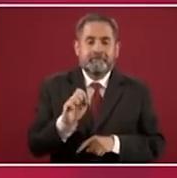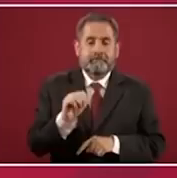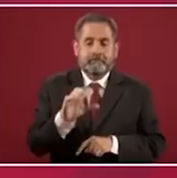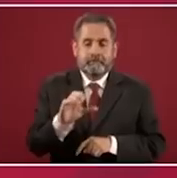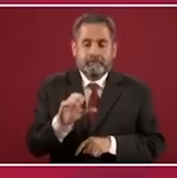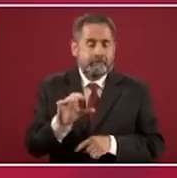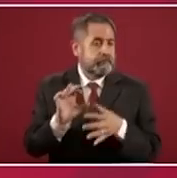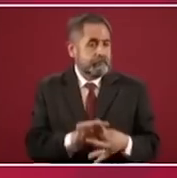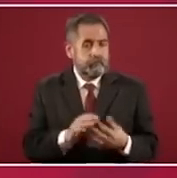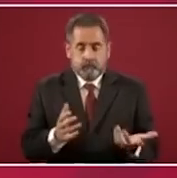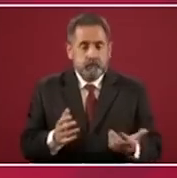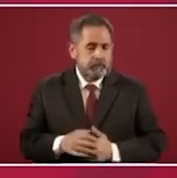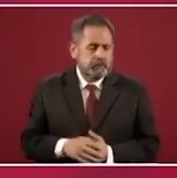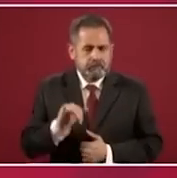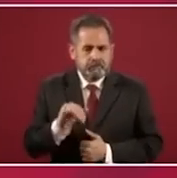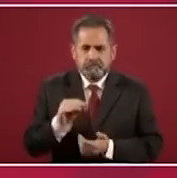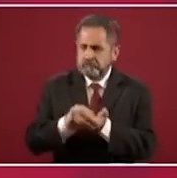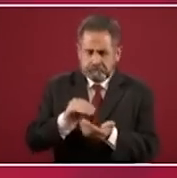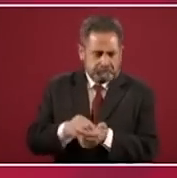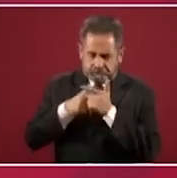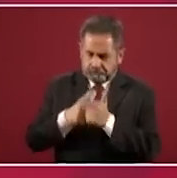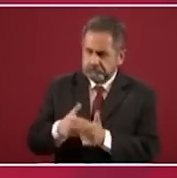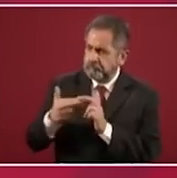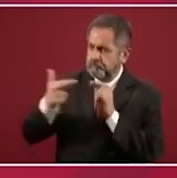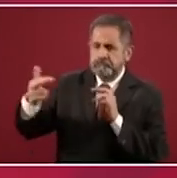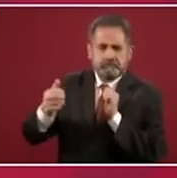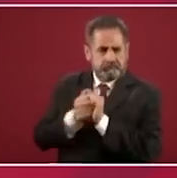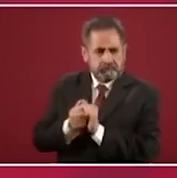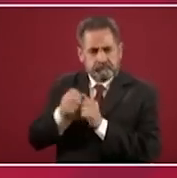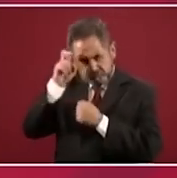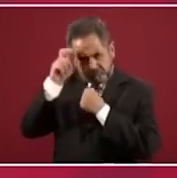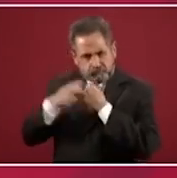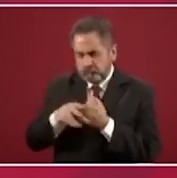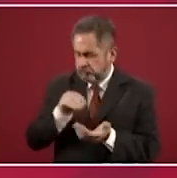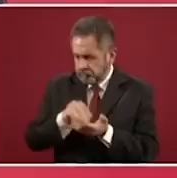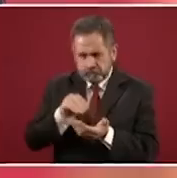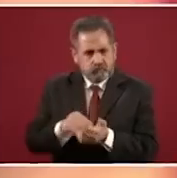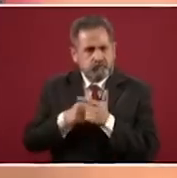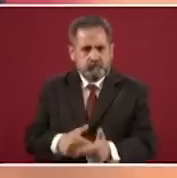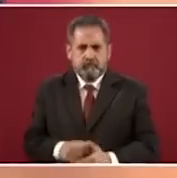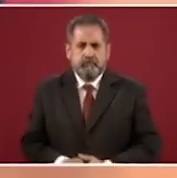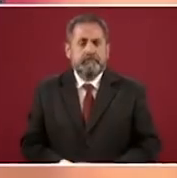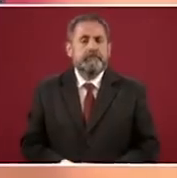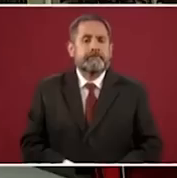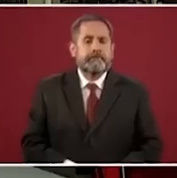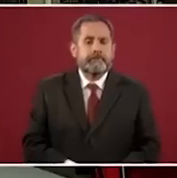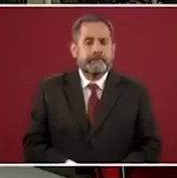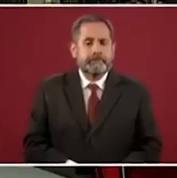sí, vamos a continuar manteniendo relación con Europa.